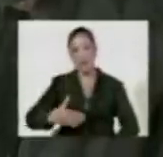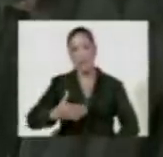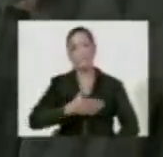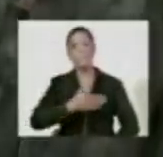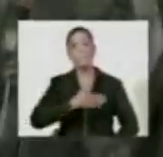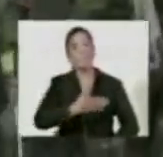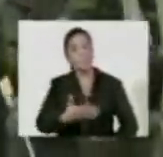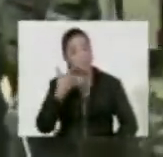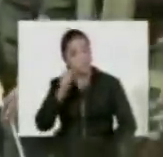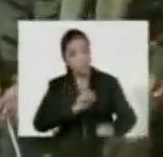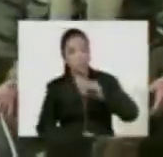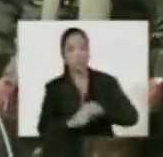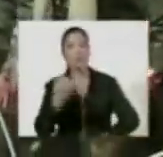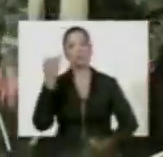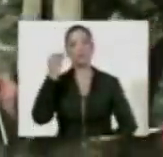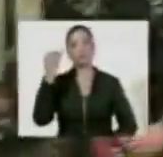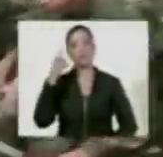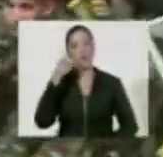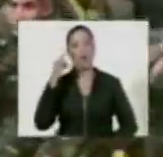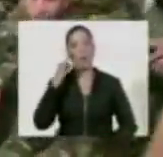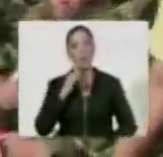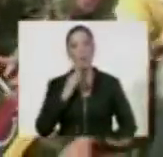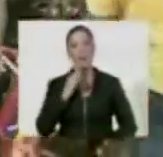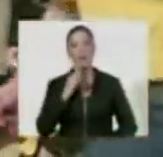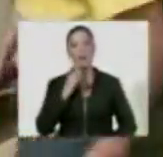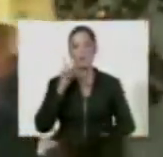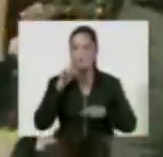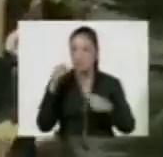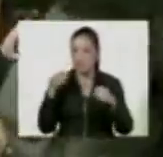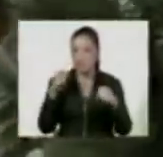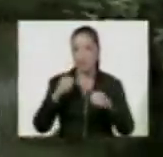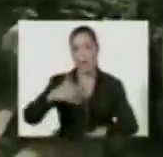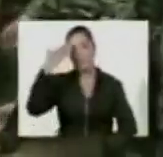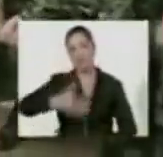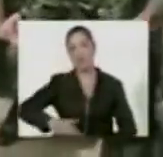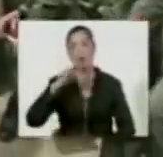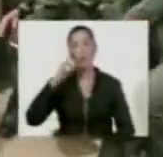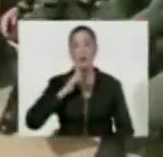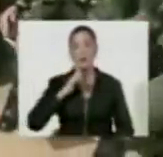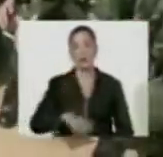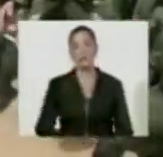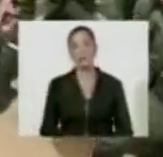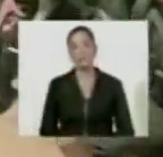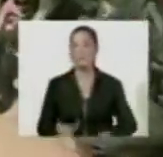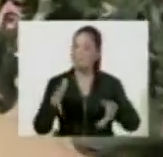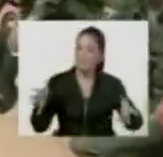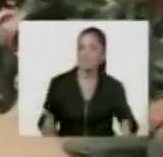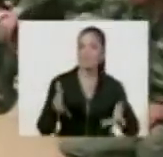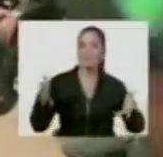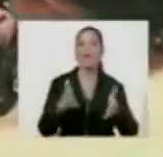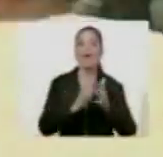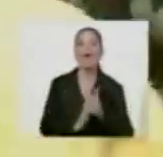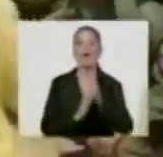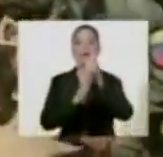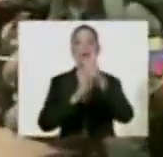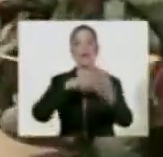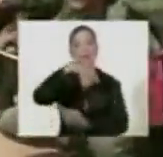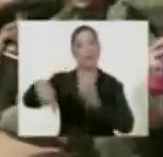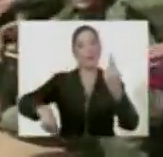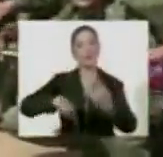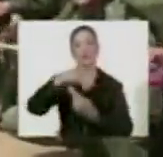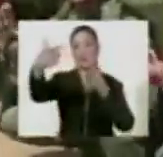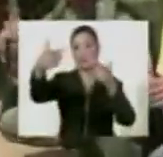operacional y el pensamiento bolivariano, la doctrina militar bolivariana que impulsó el líder eterno de la revolución,